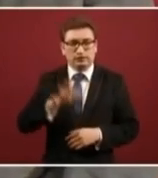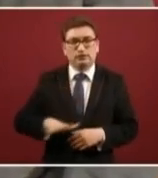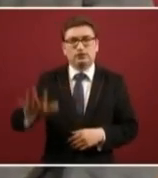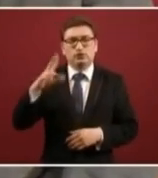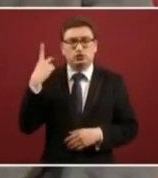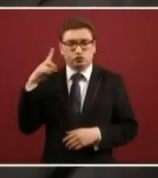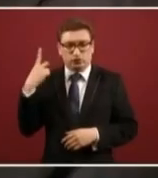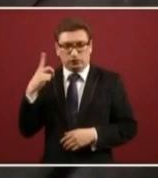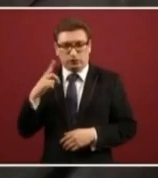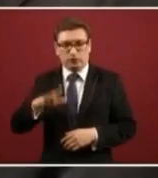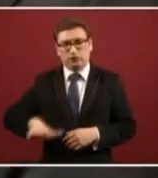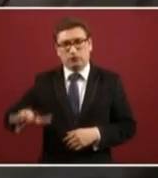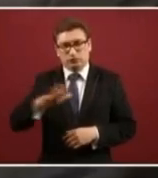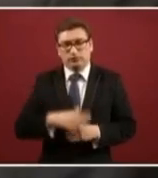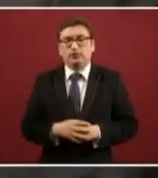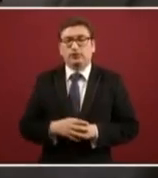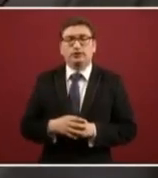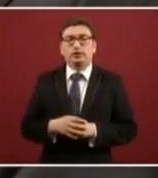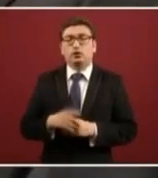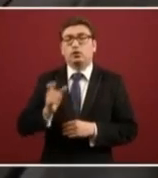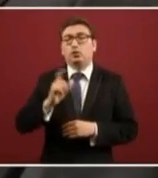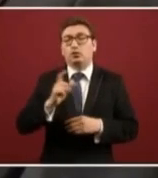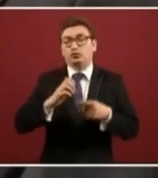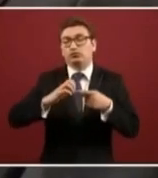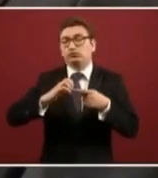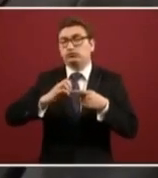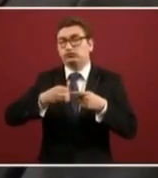Durango, para el frijol,